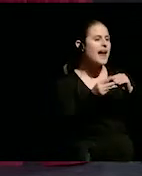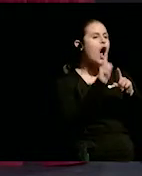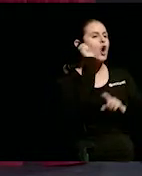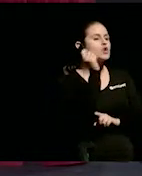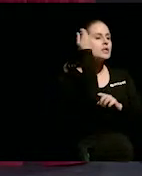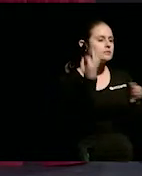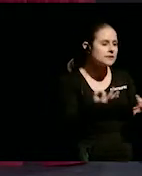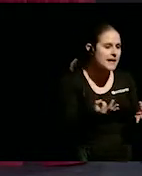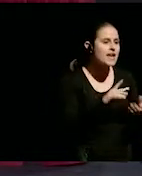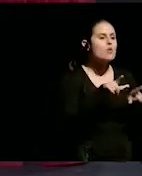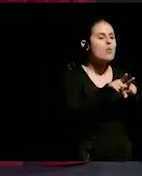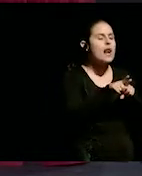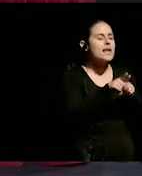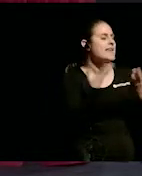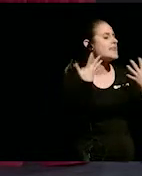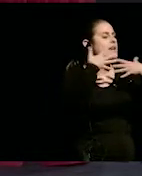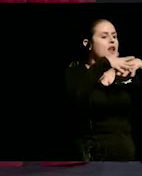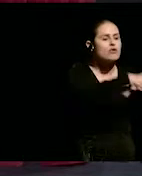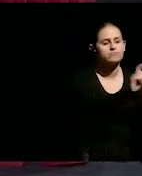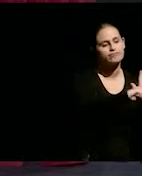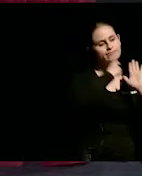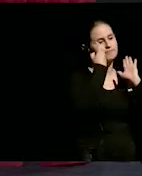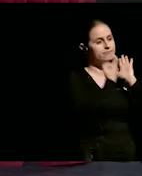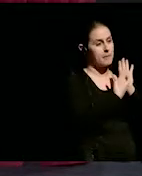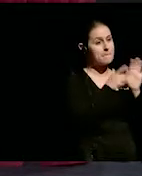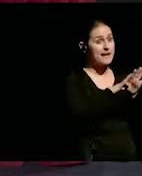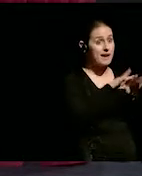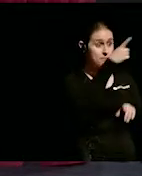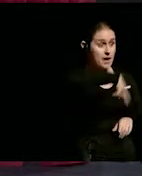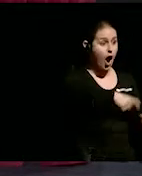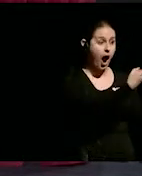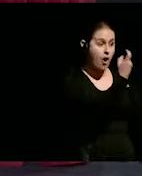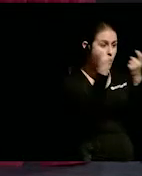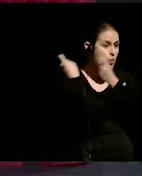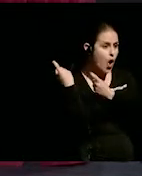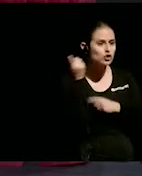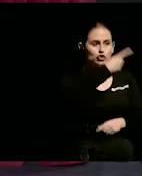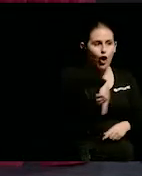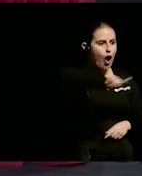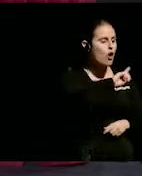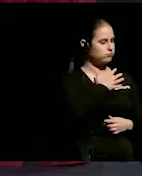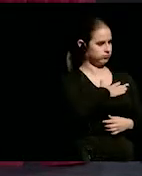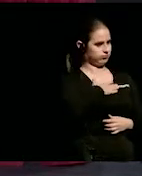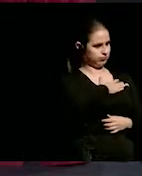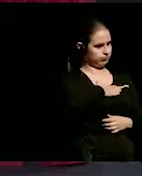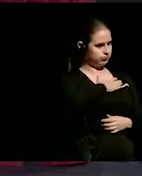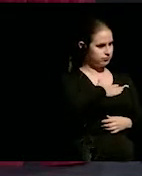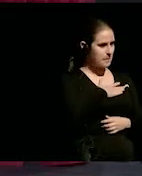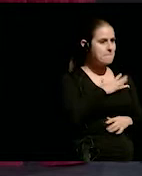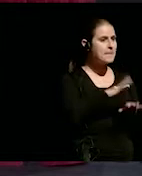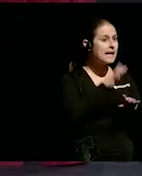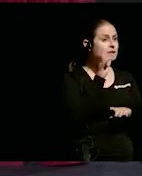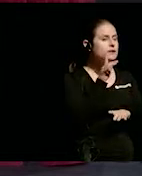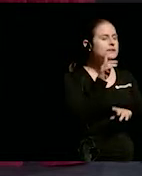una integración que hiciera que mis estudiantes se sintieran cómodos, alcanzando